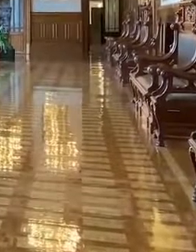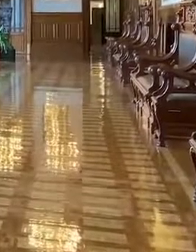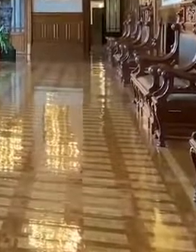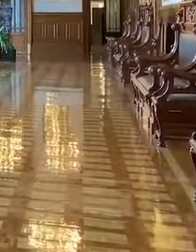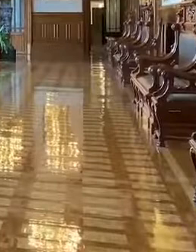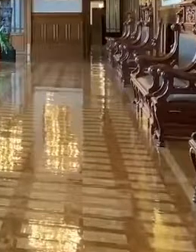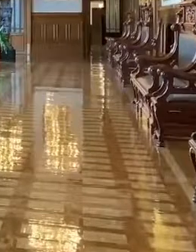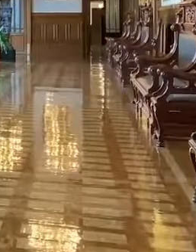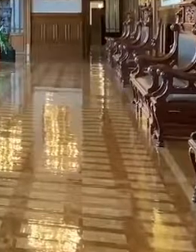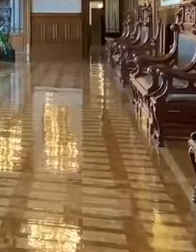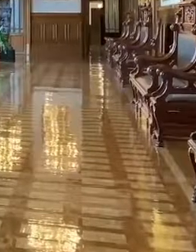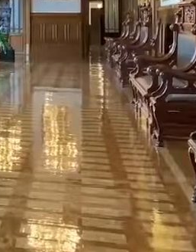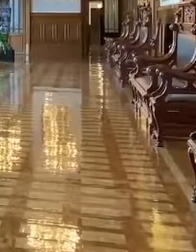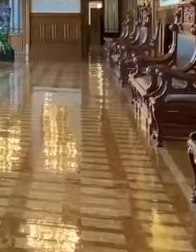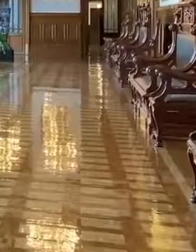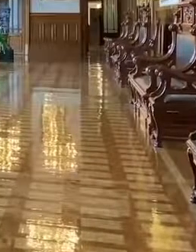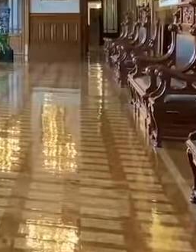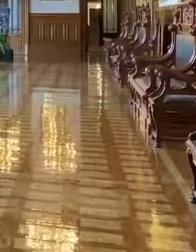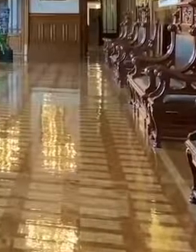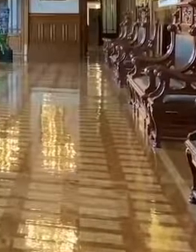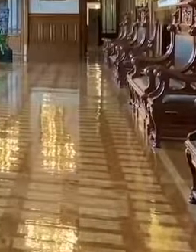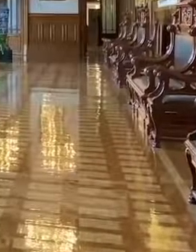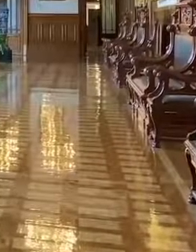Vamos a traer de la India